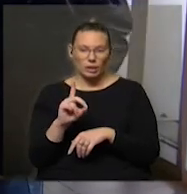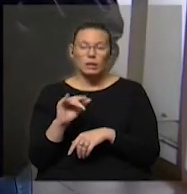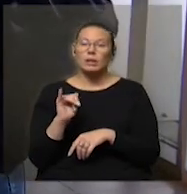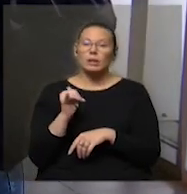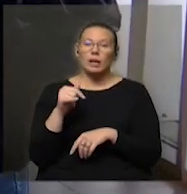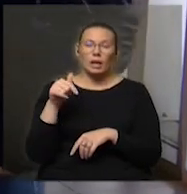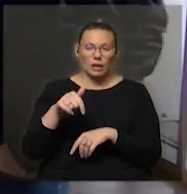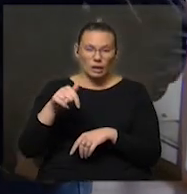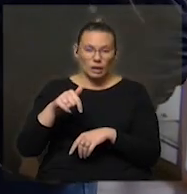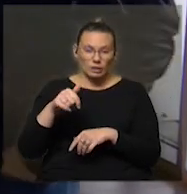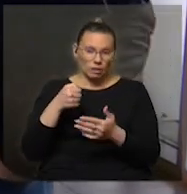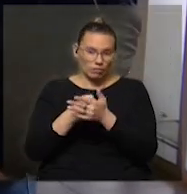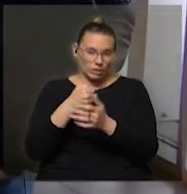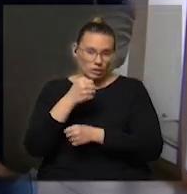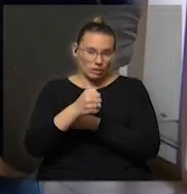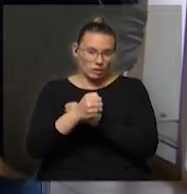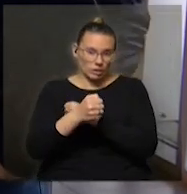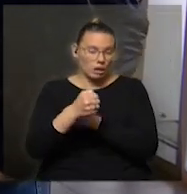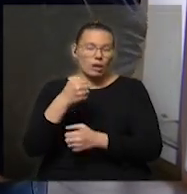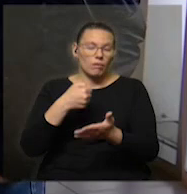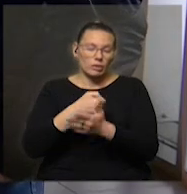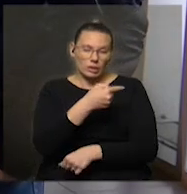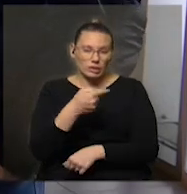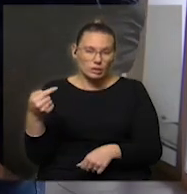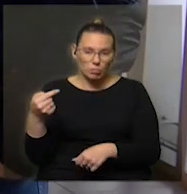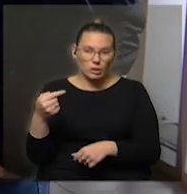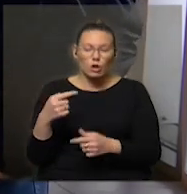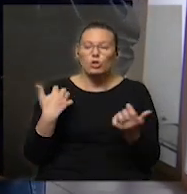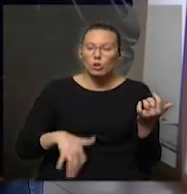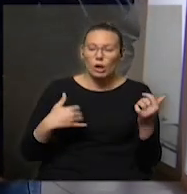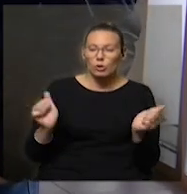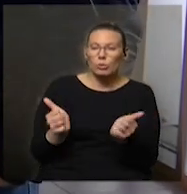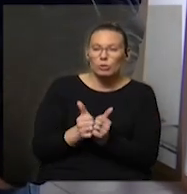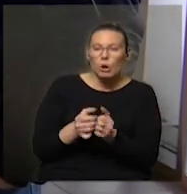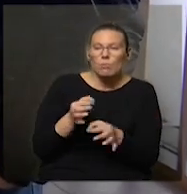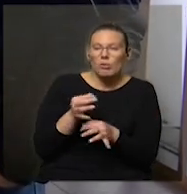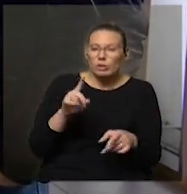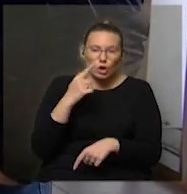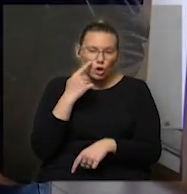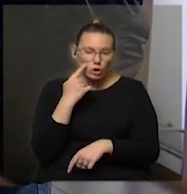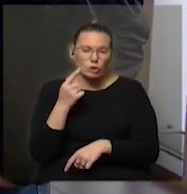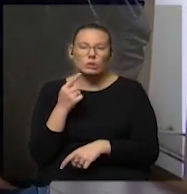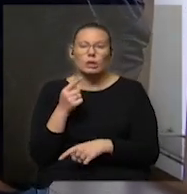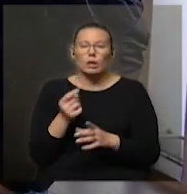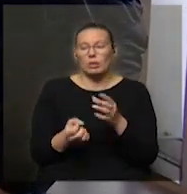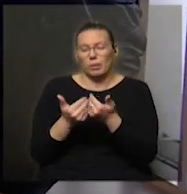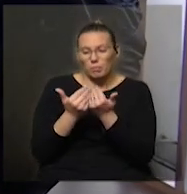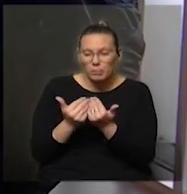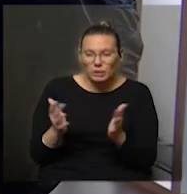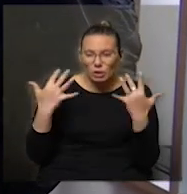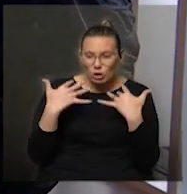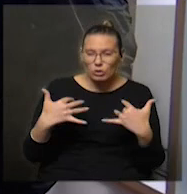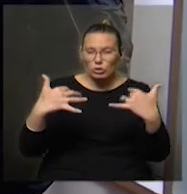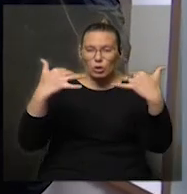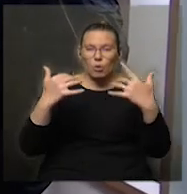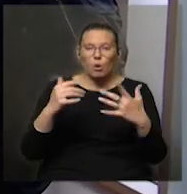Sí, bueno, este fin de semana vamos a estar tocando con Perfectos Desconocidos, que va a estar abriendo el show. Y bueno, la propuesta